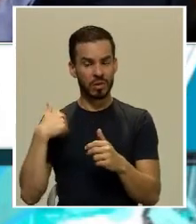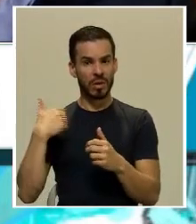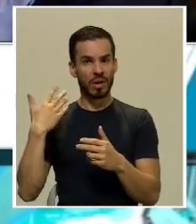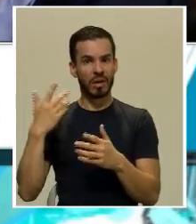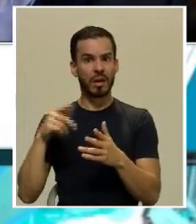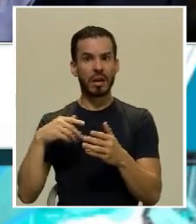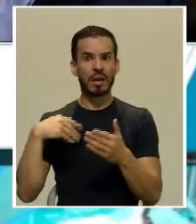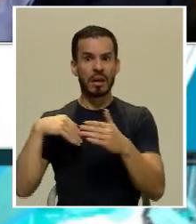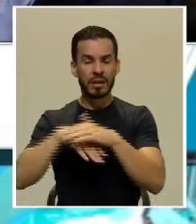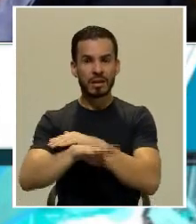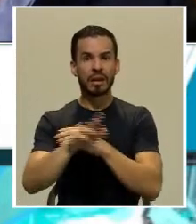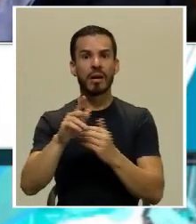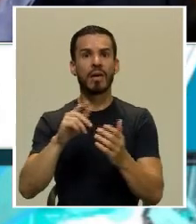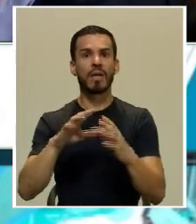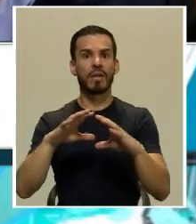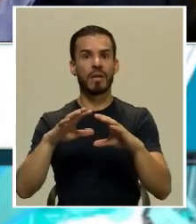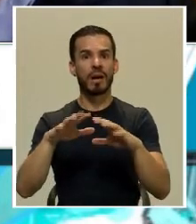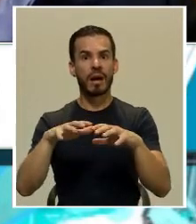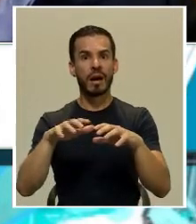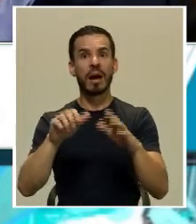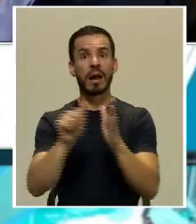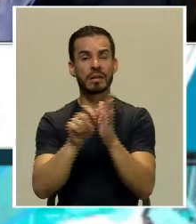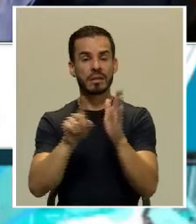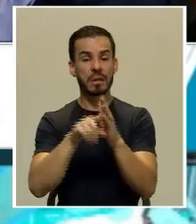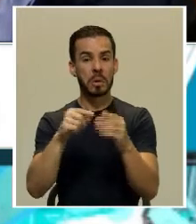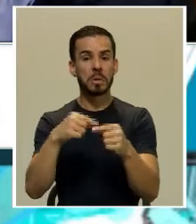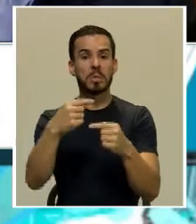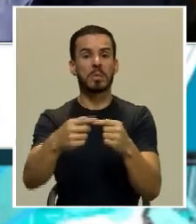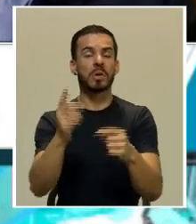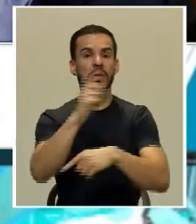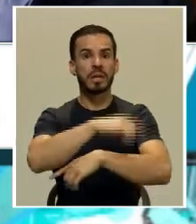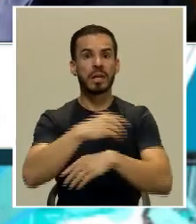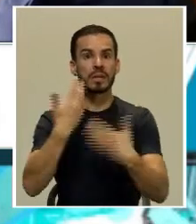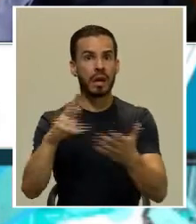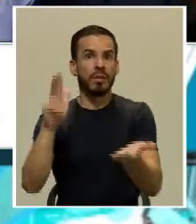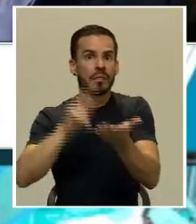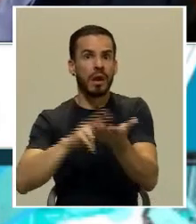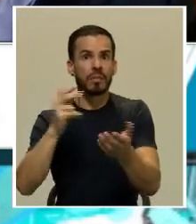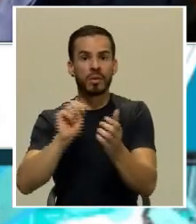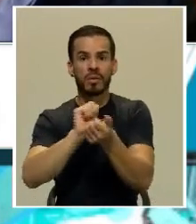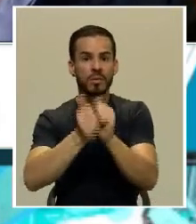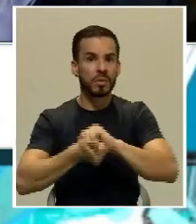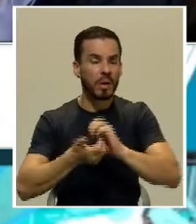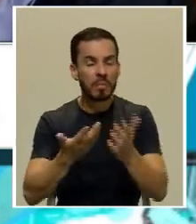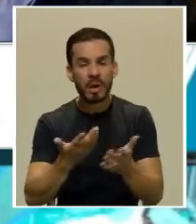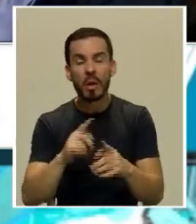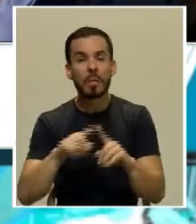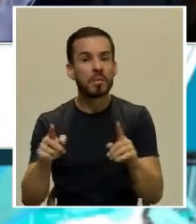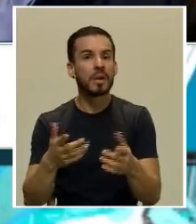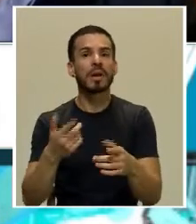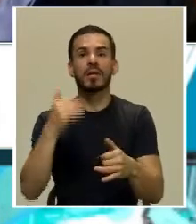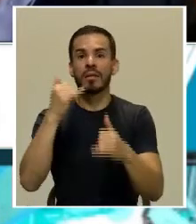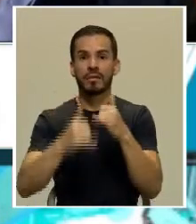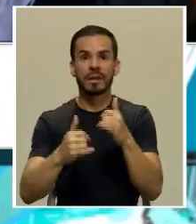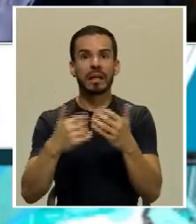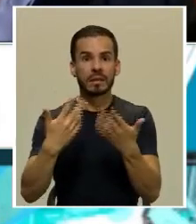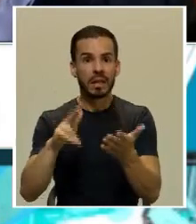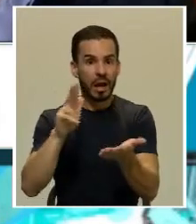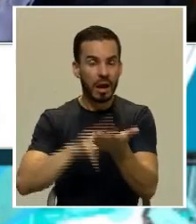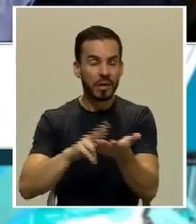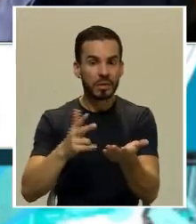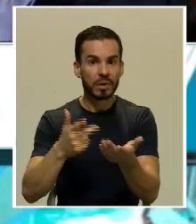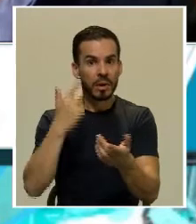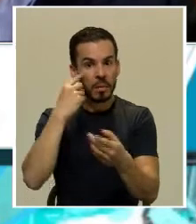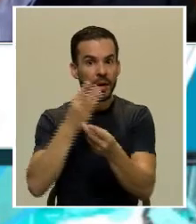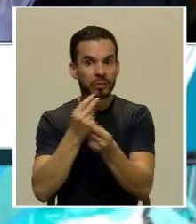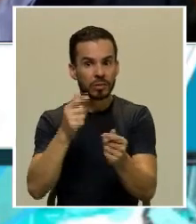pandemia, entraban al Congreso y a los pocos días salían aprobados, modificados, pero finalmente con una